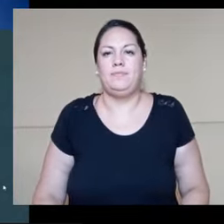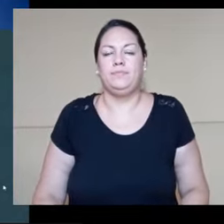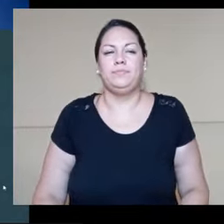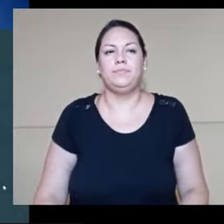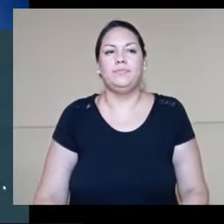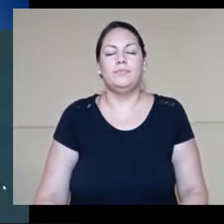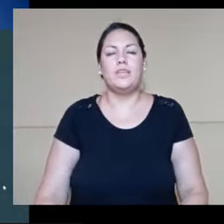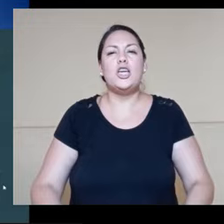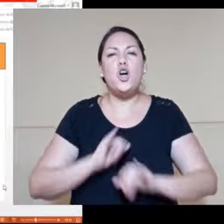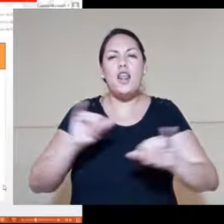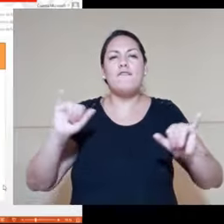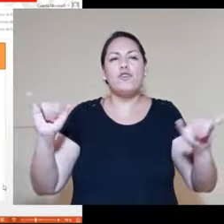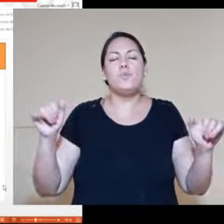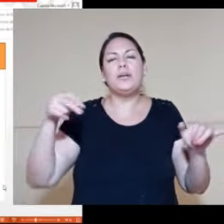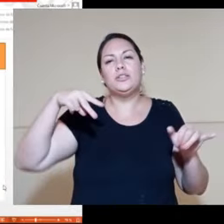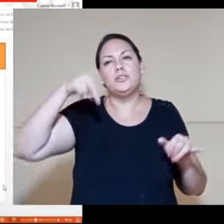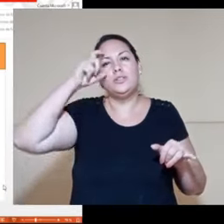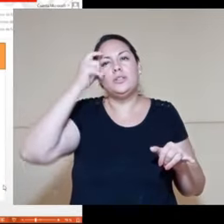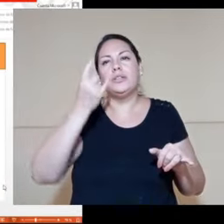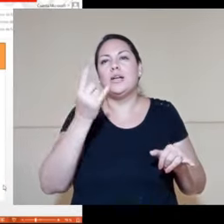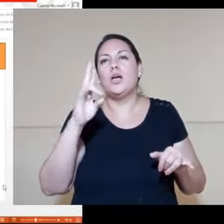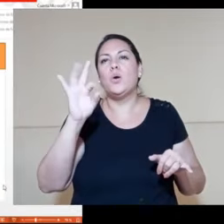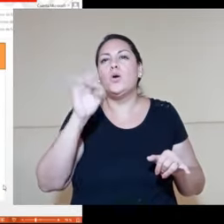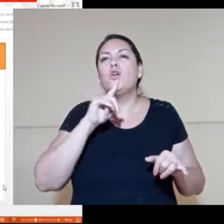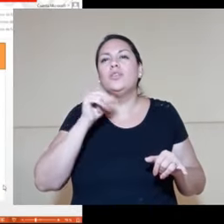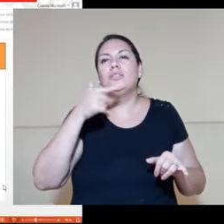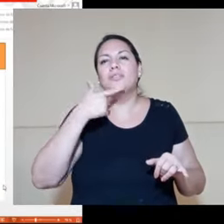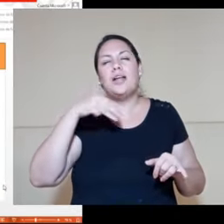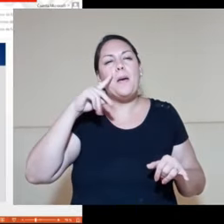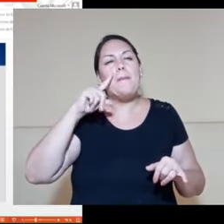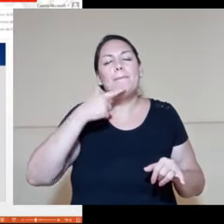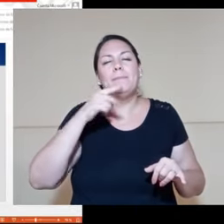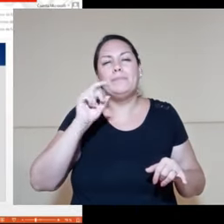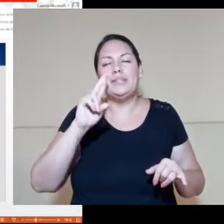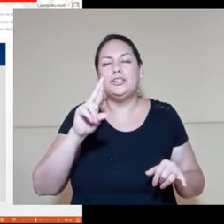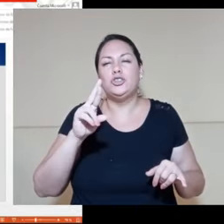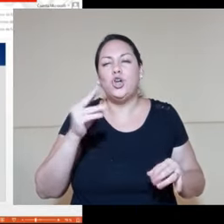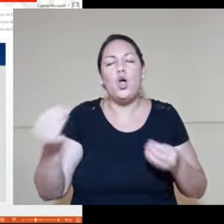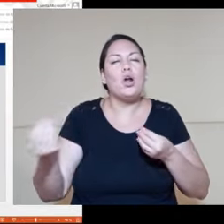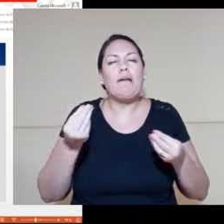Profe, ¿y qué pasa con la información de los neurotransmisores recaptados?